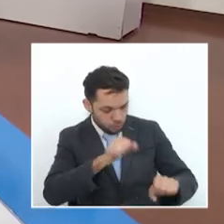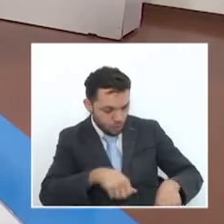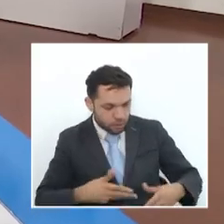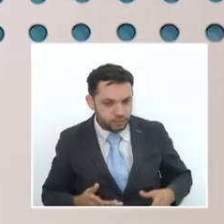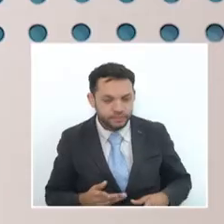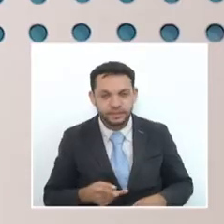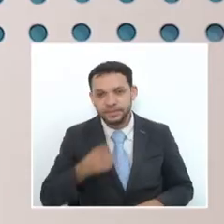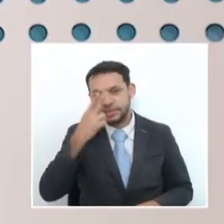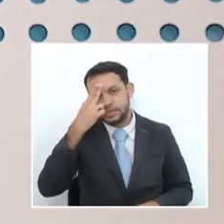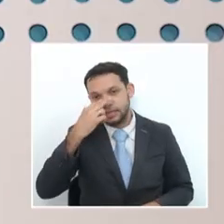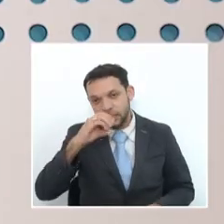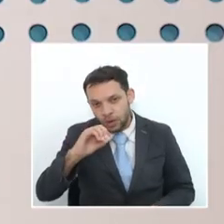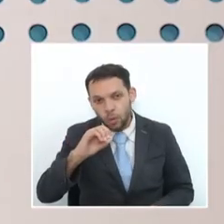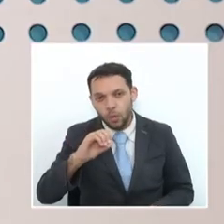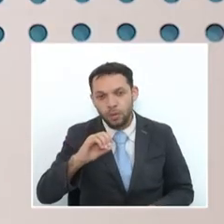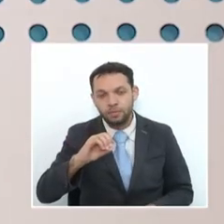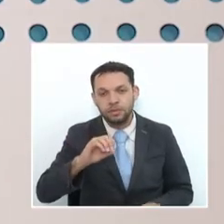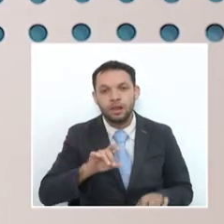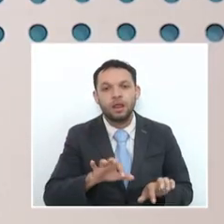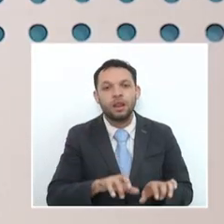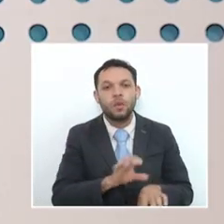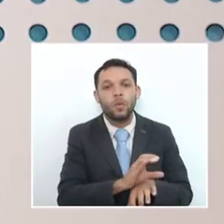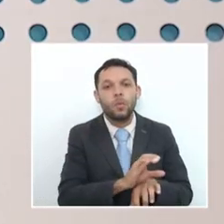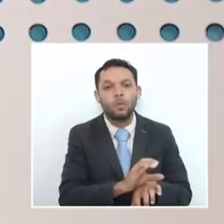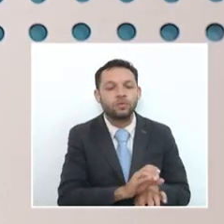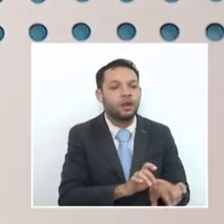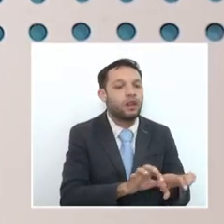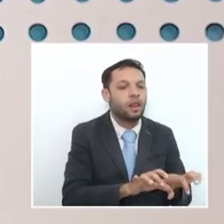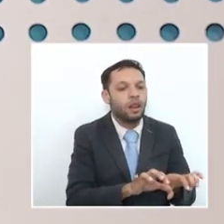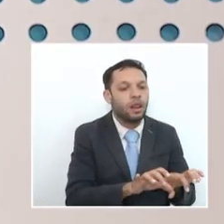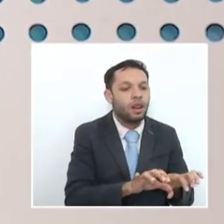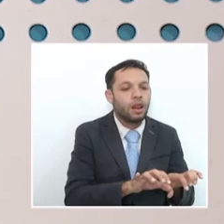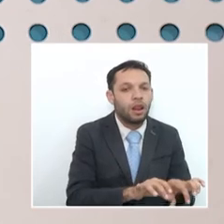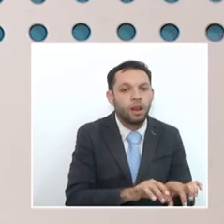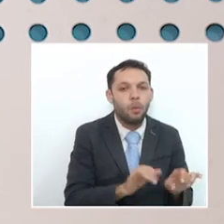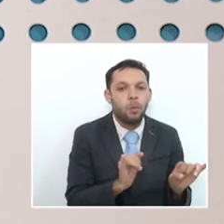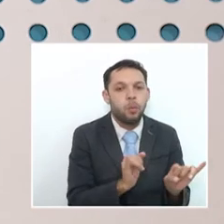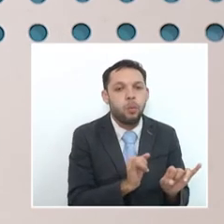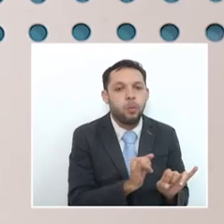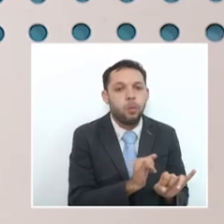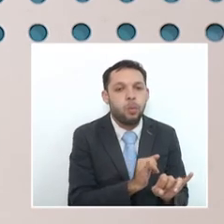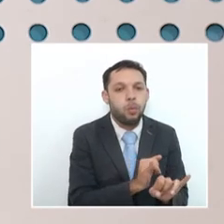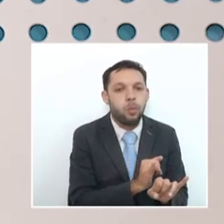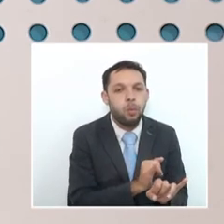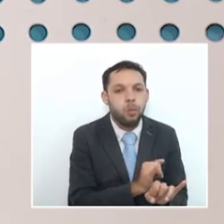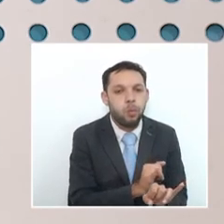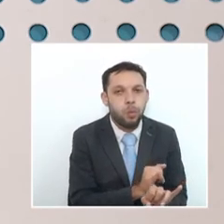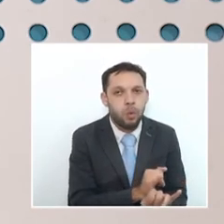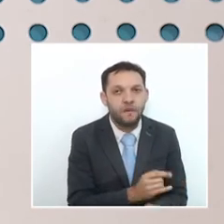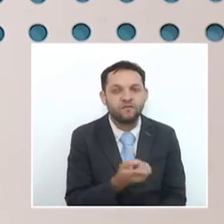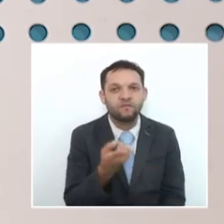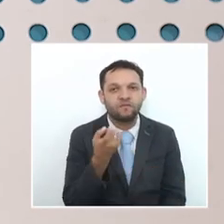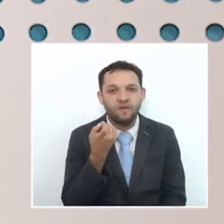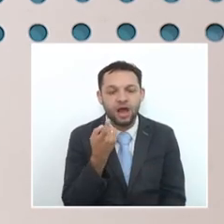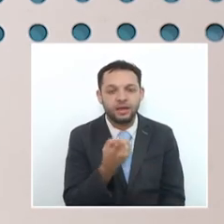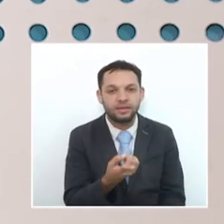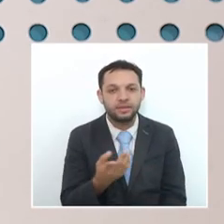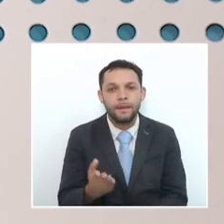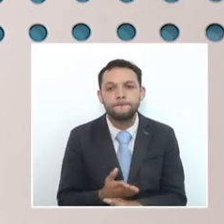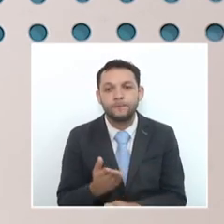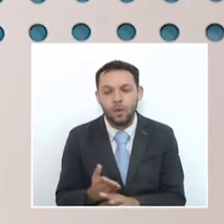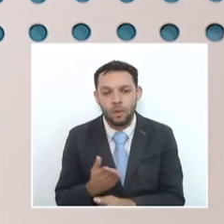hijo está pegado al computador todo el día, clases virtuales, y es un flacucho. Y resulta que es que no está consumiendo buenas